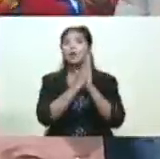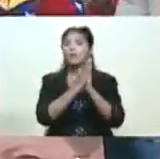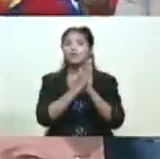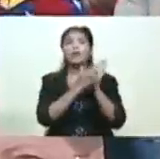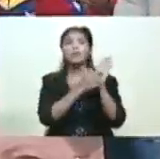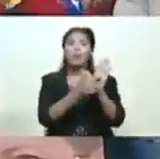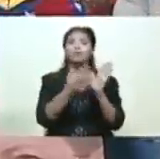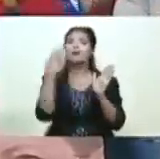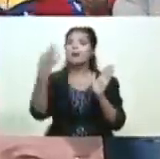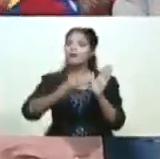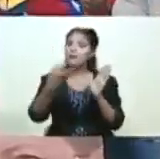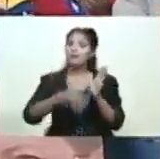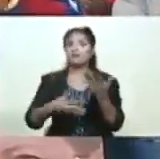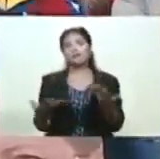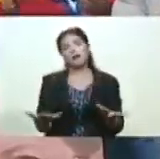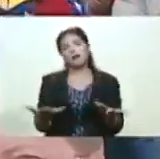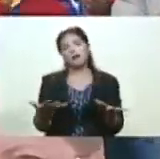verdad.